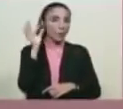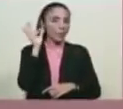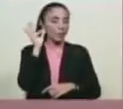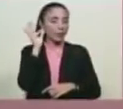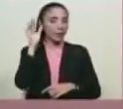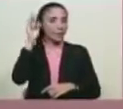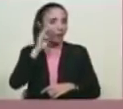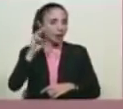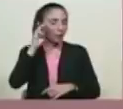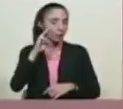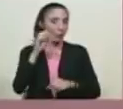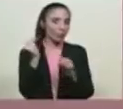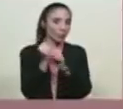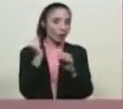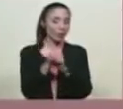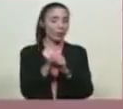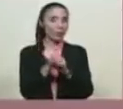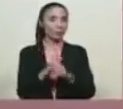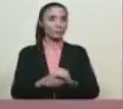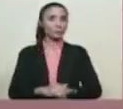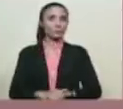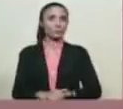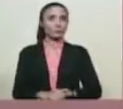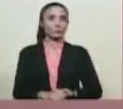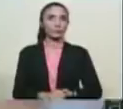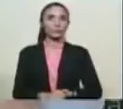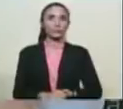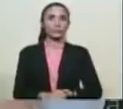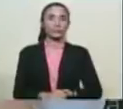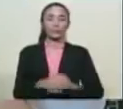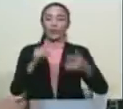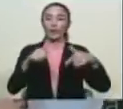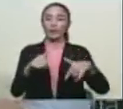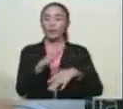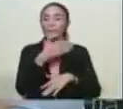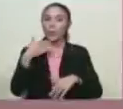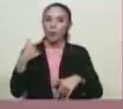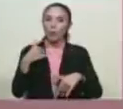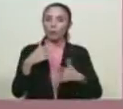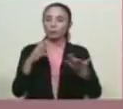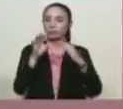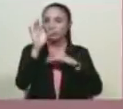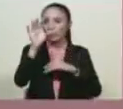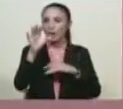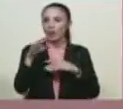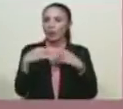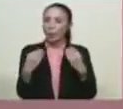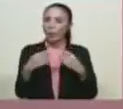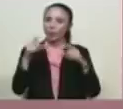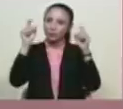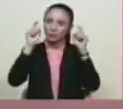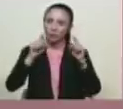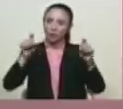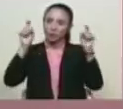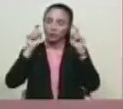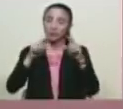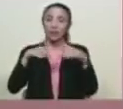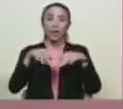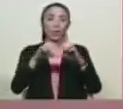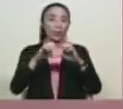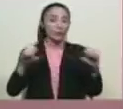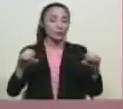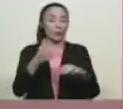maestras, trabajadores, trabajadoras. Estamos construyendo uno de los sistemas educativos